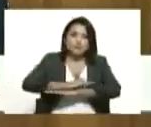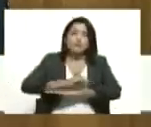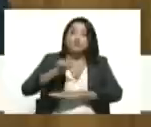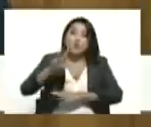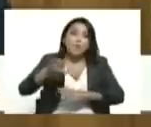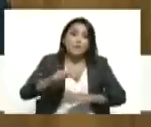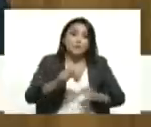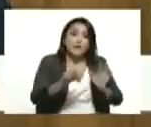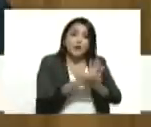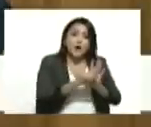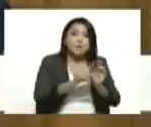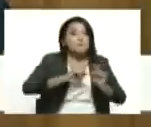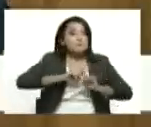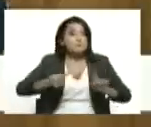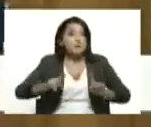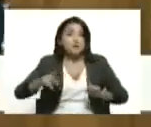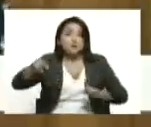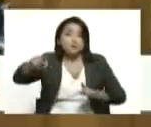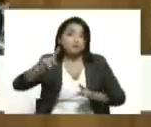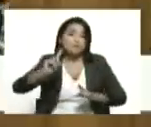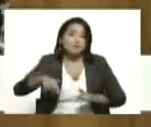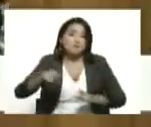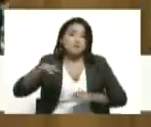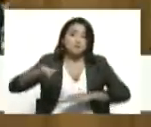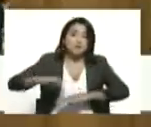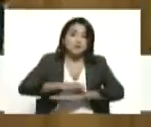lícitamente, entra en el paquete.